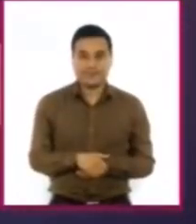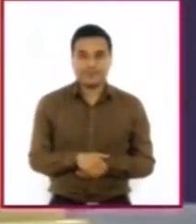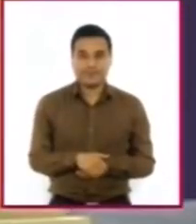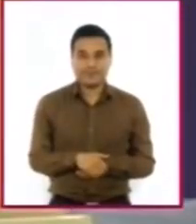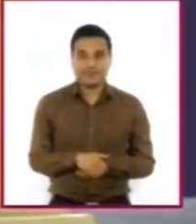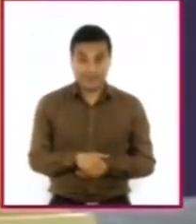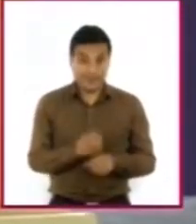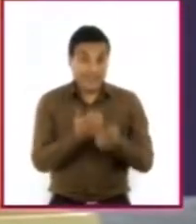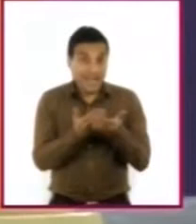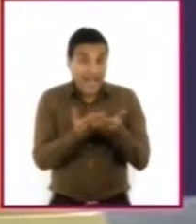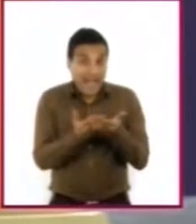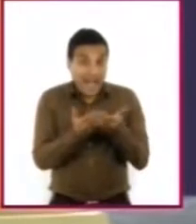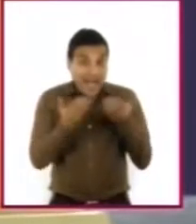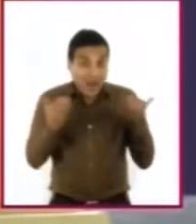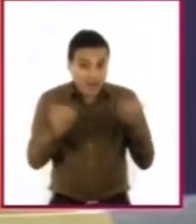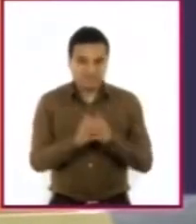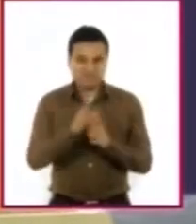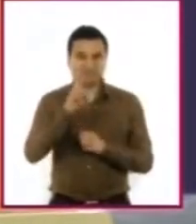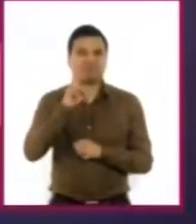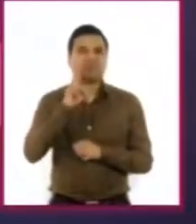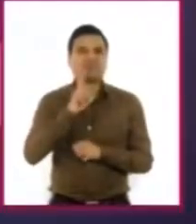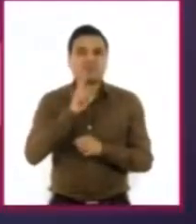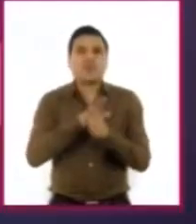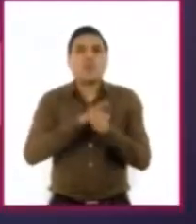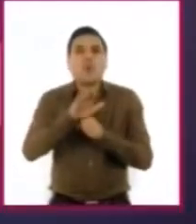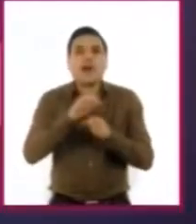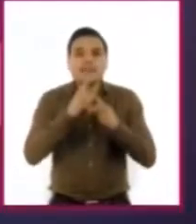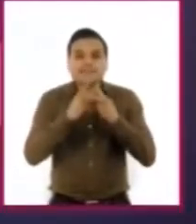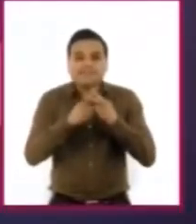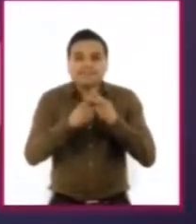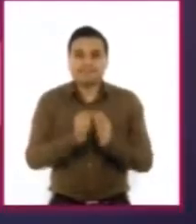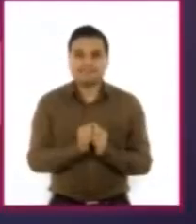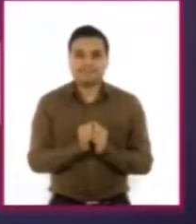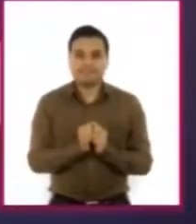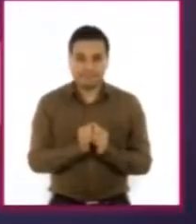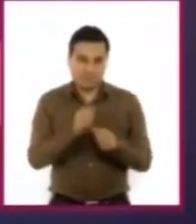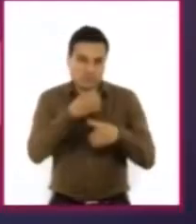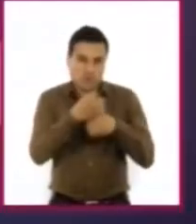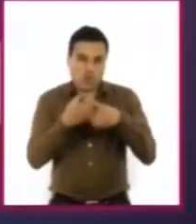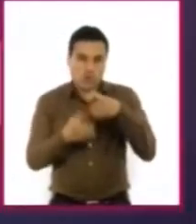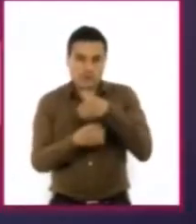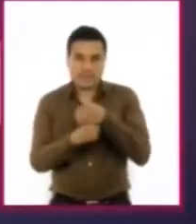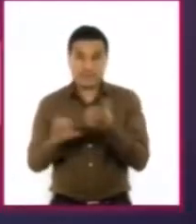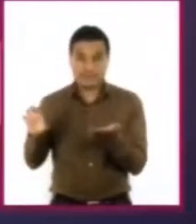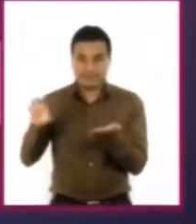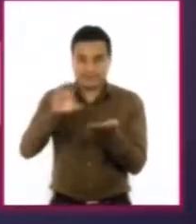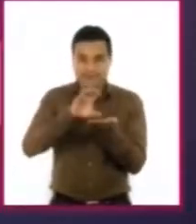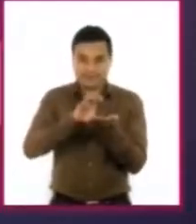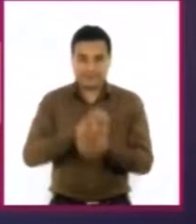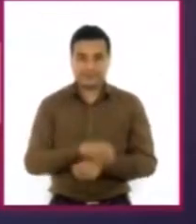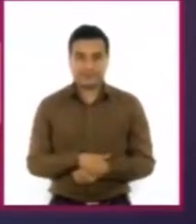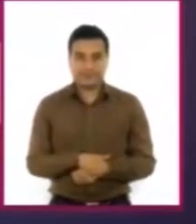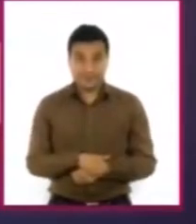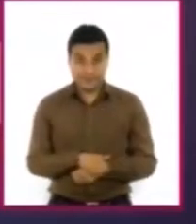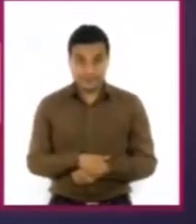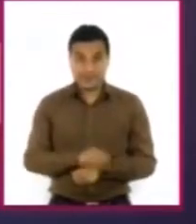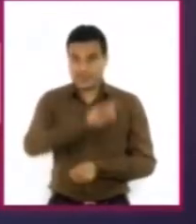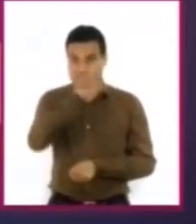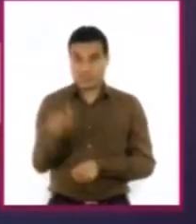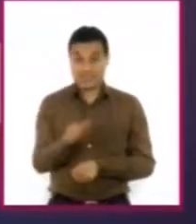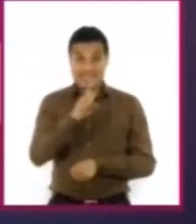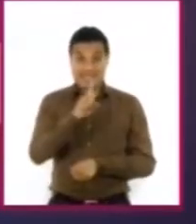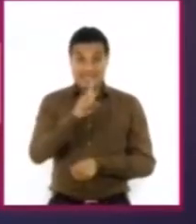Ahora colocaremos el objeto a medir en el platillo y comenzaremos moviendo la pesa más grande, la de 100